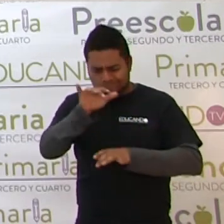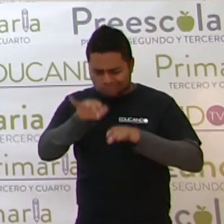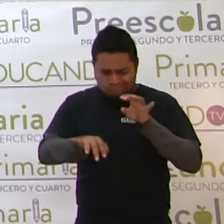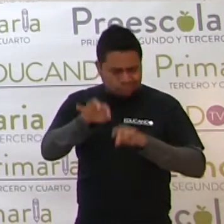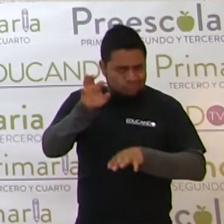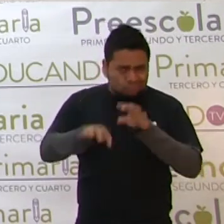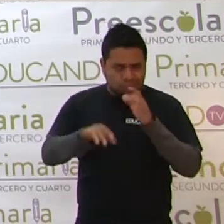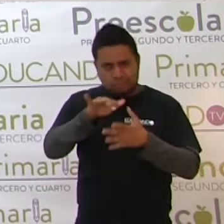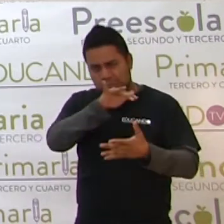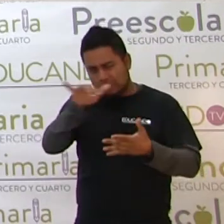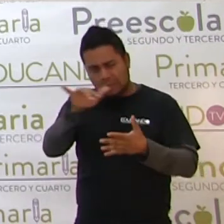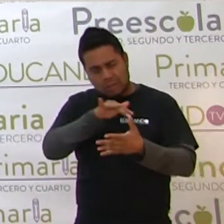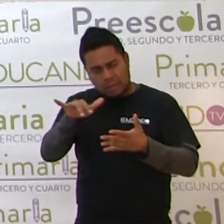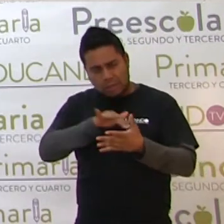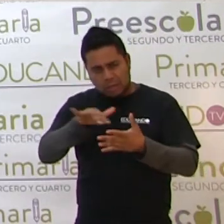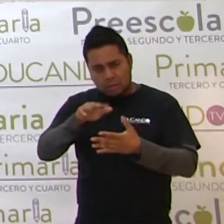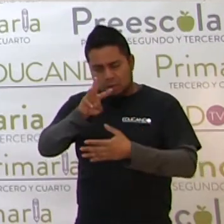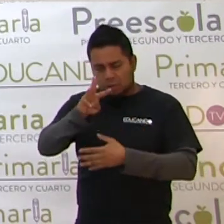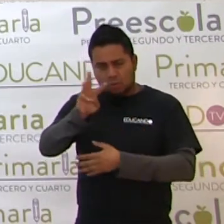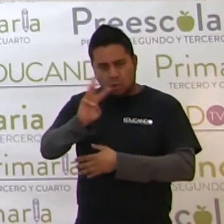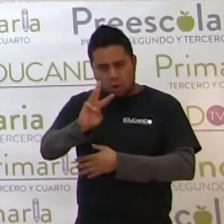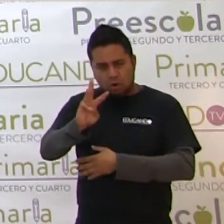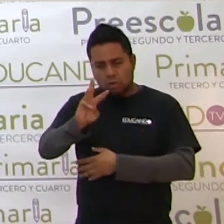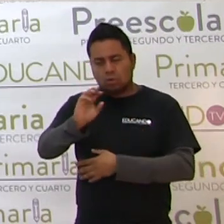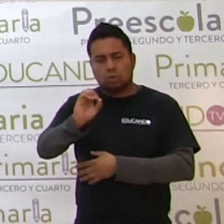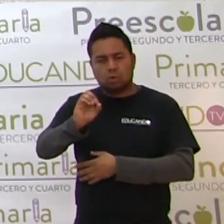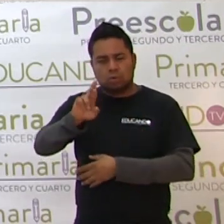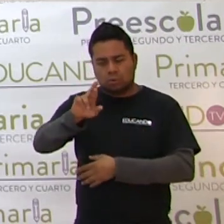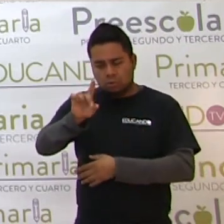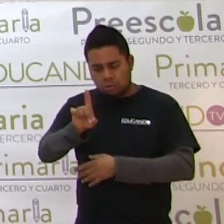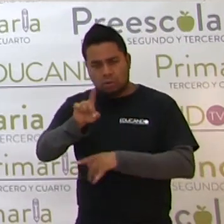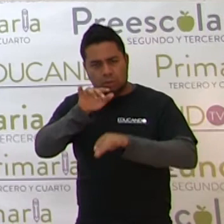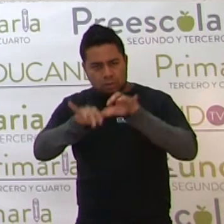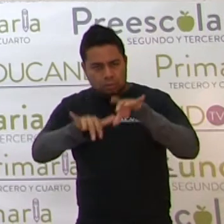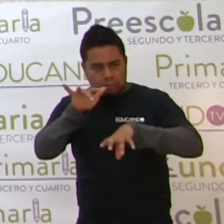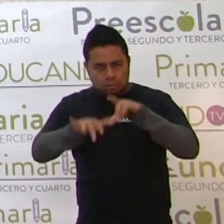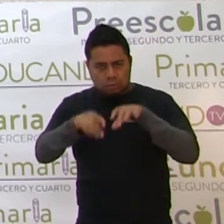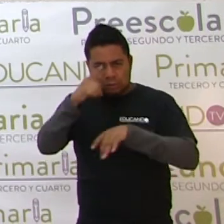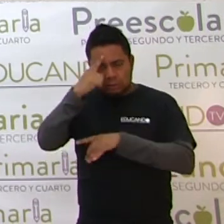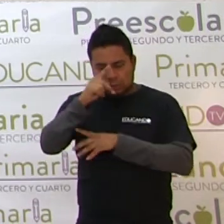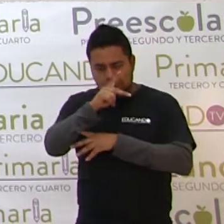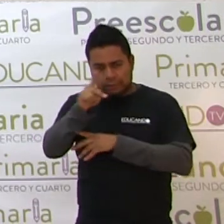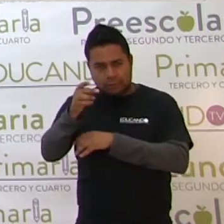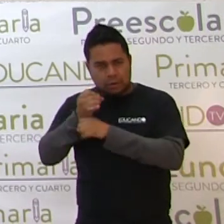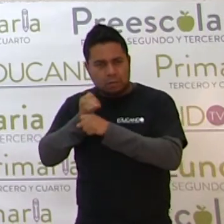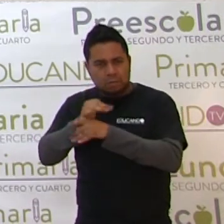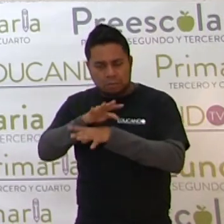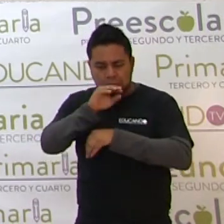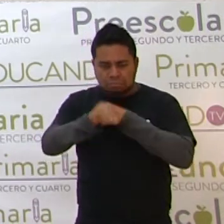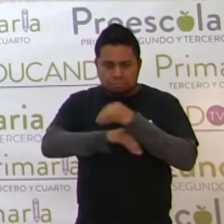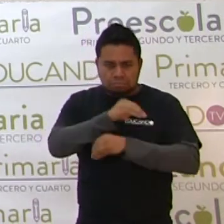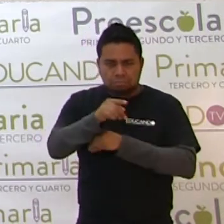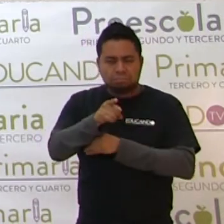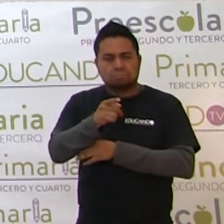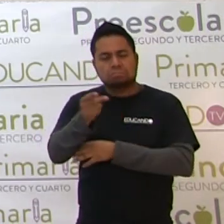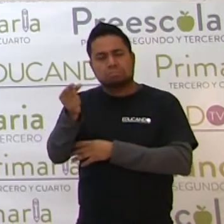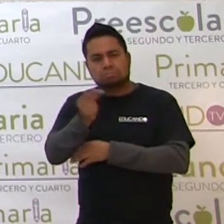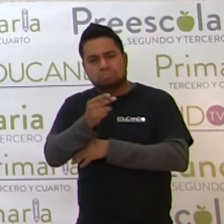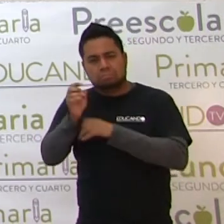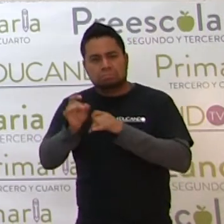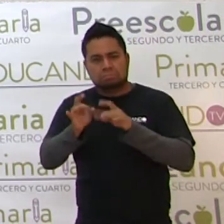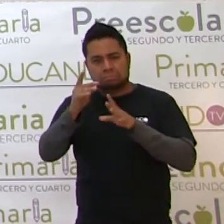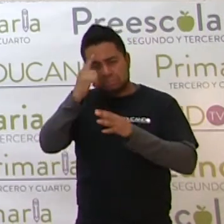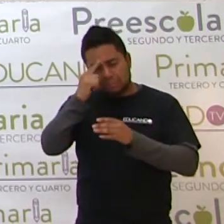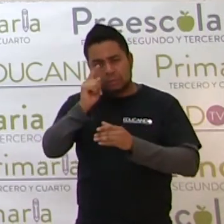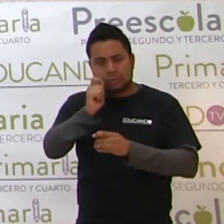anotando textos en Word para que vayas ahí vaciando toda la información que puedan ustedes ir necesitando en